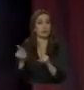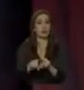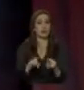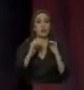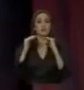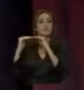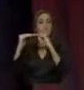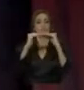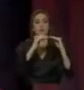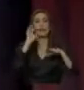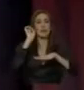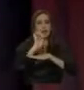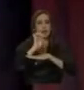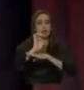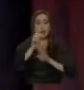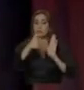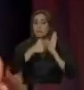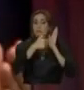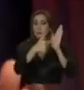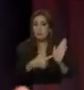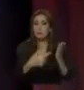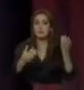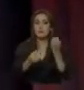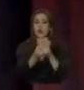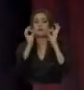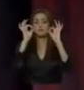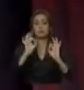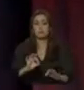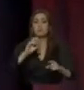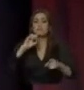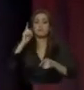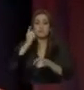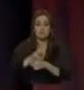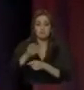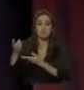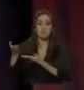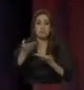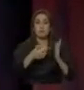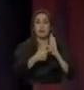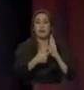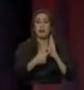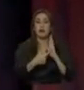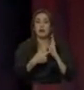demuestra que el país, a pesar de la crisis, es capaz de atraer